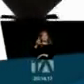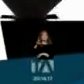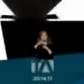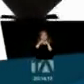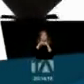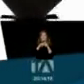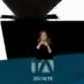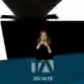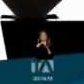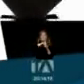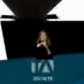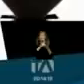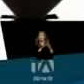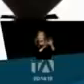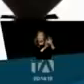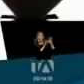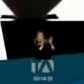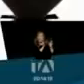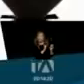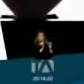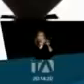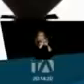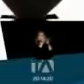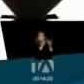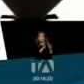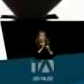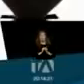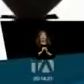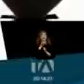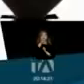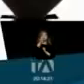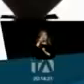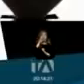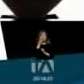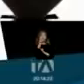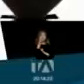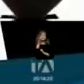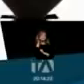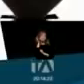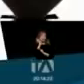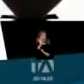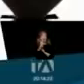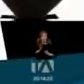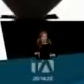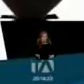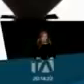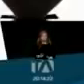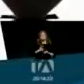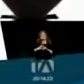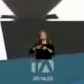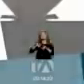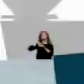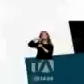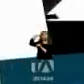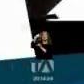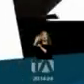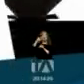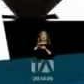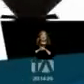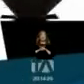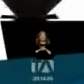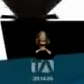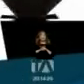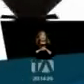Ciudadana y Control Social, 28 hombres, 11 mujeres y 4 de nacionalidades y del exterior.